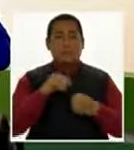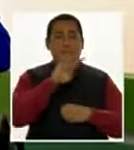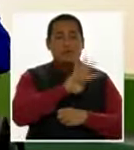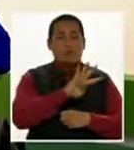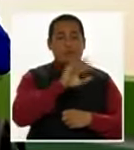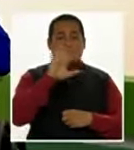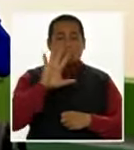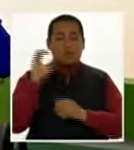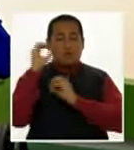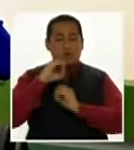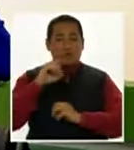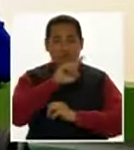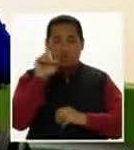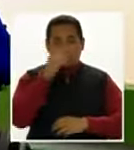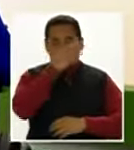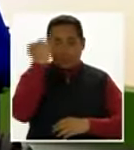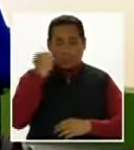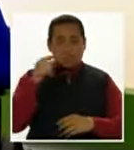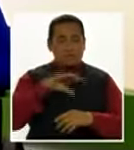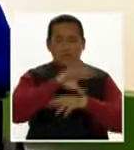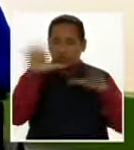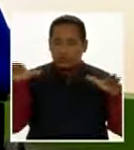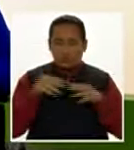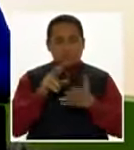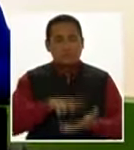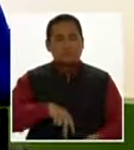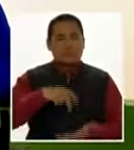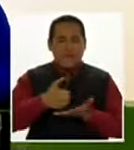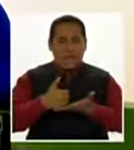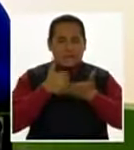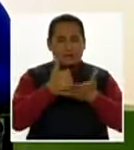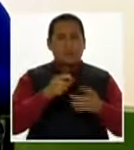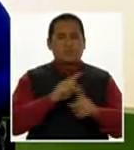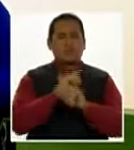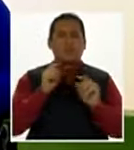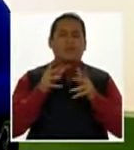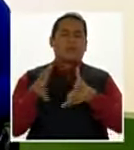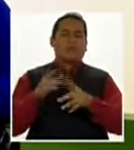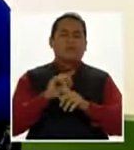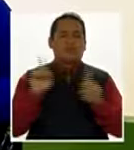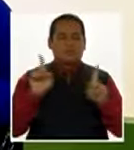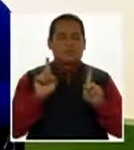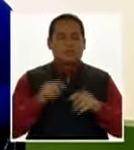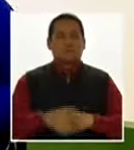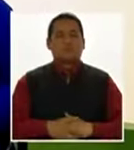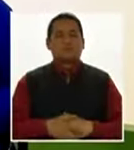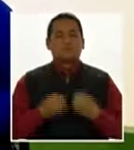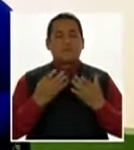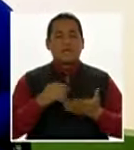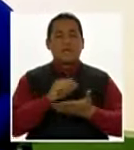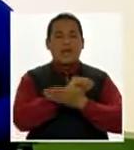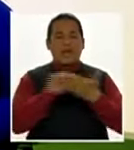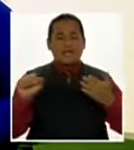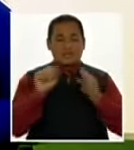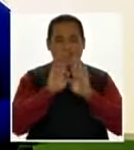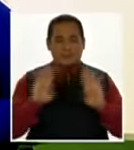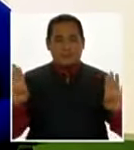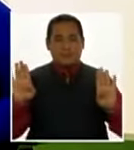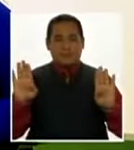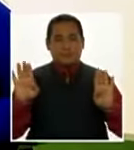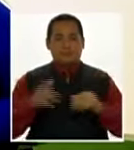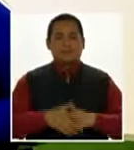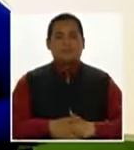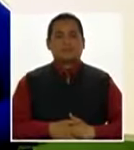discapacidad. Este 4 y 5 de octubre, no se olviden. Todos pónganse de pie, no vayan a dejar de colaborar. Ahora sí, vamos con nuestra agenda